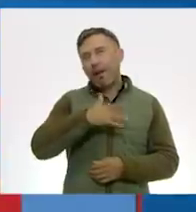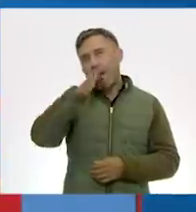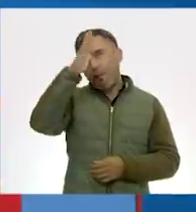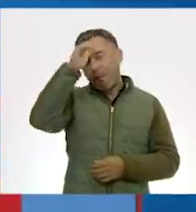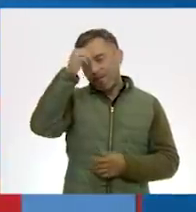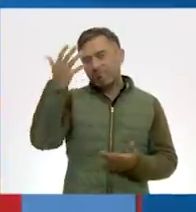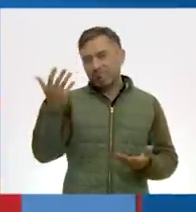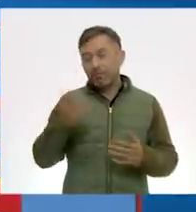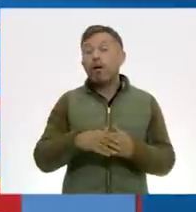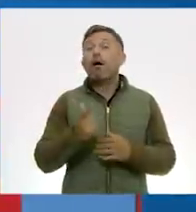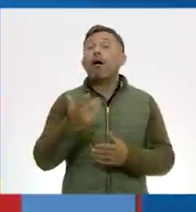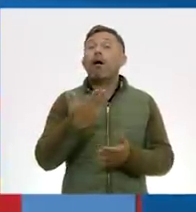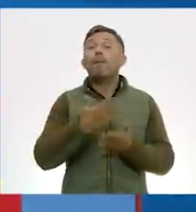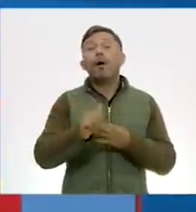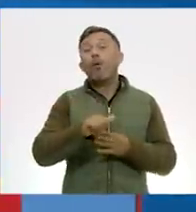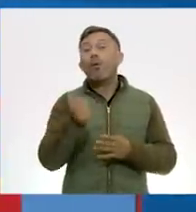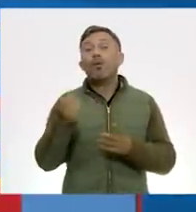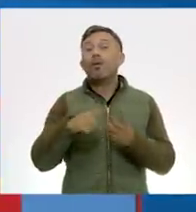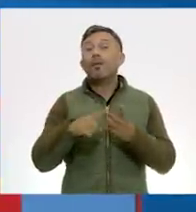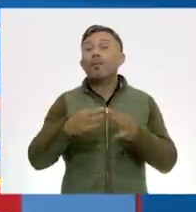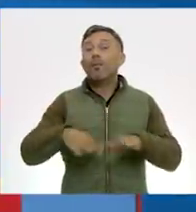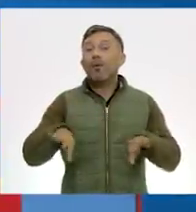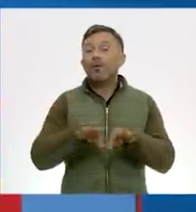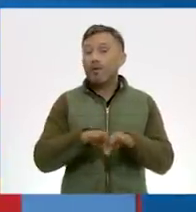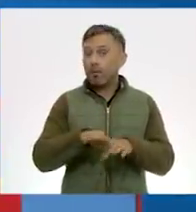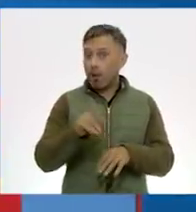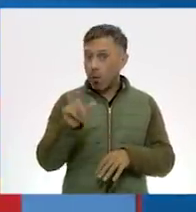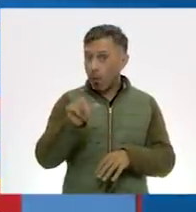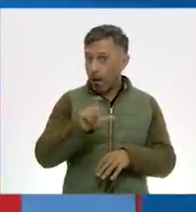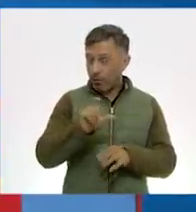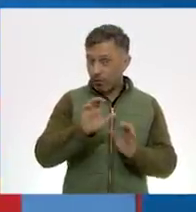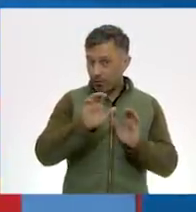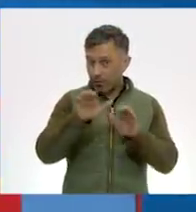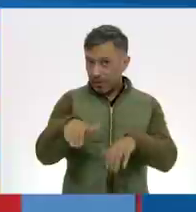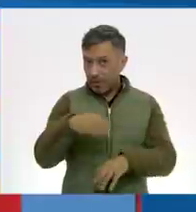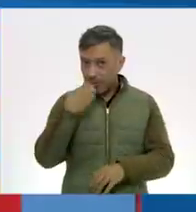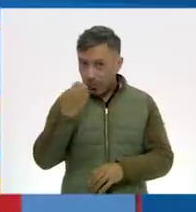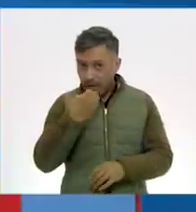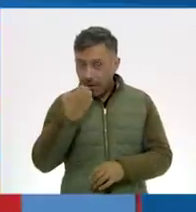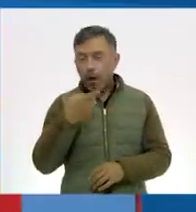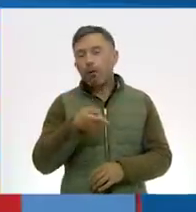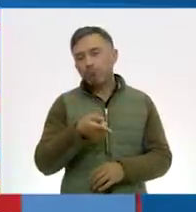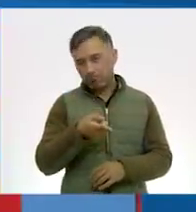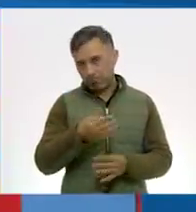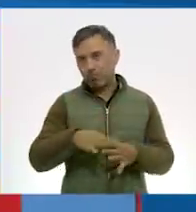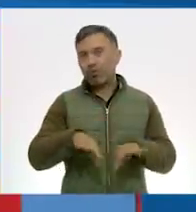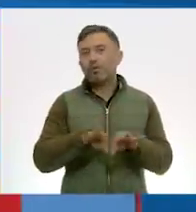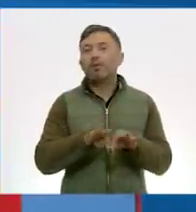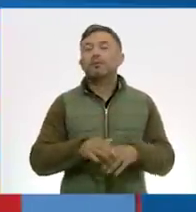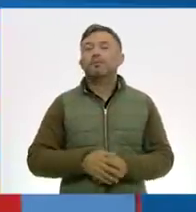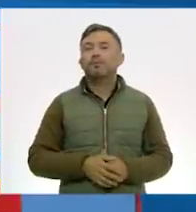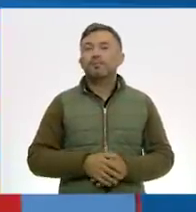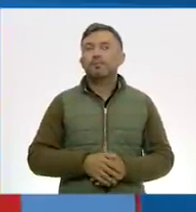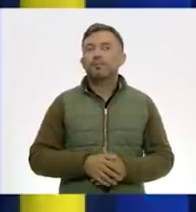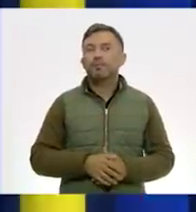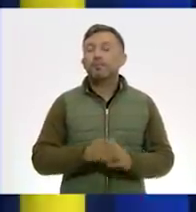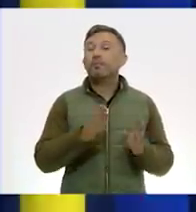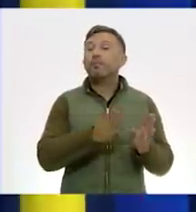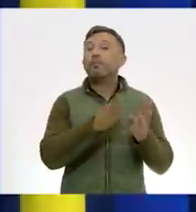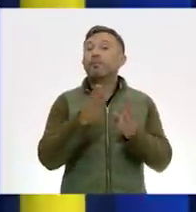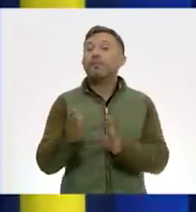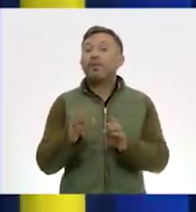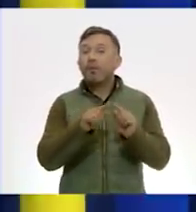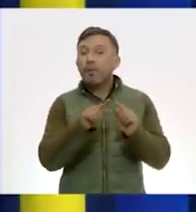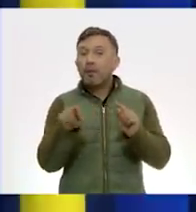momento importante, pues es también cuando entras a la escuela, ¿sí? También cuando das tus